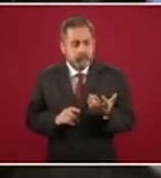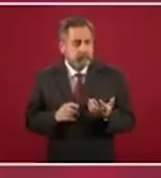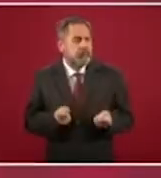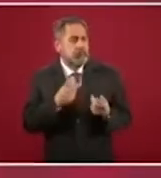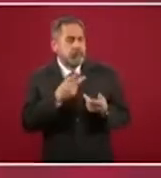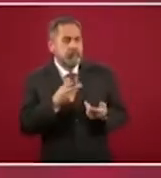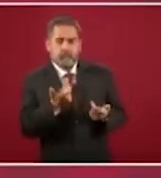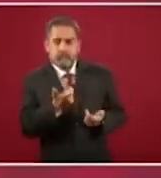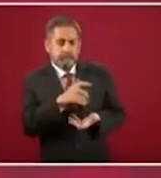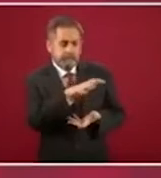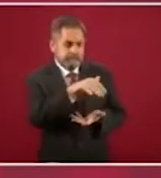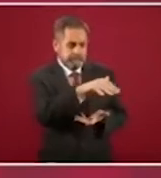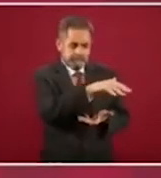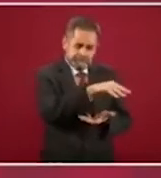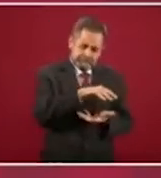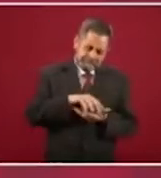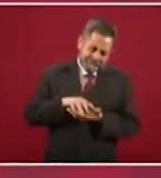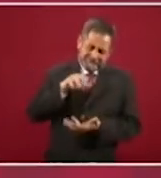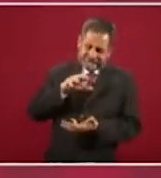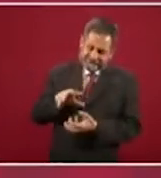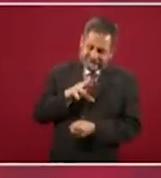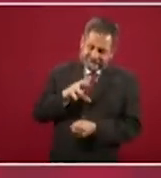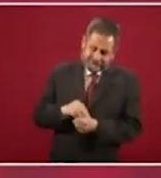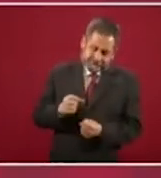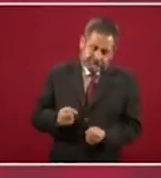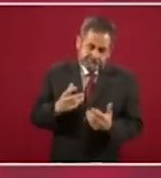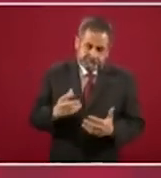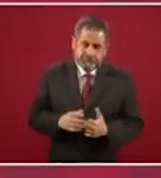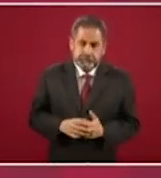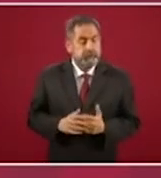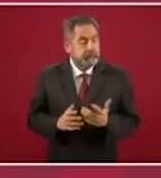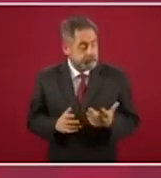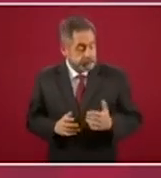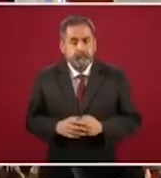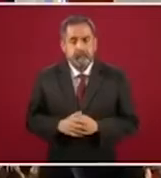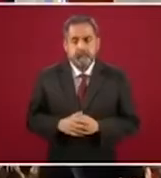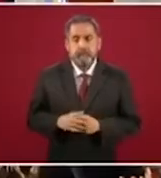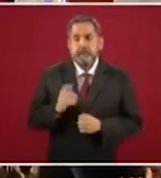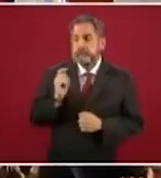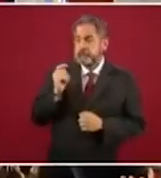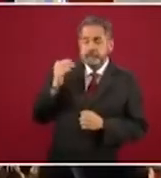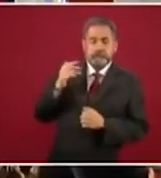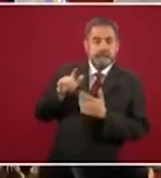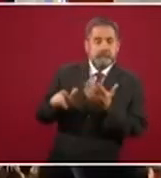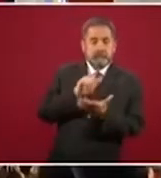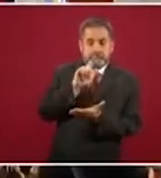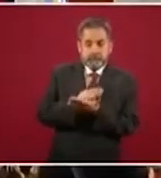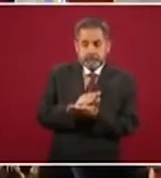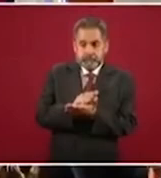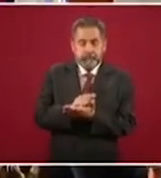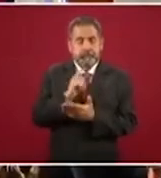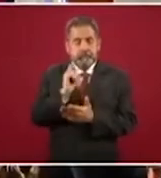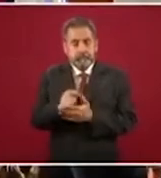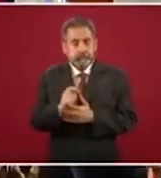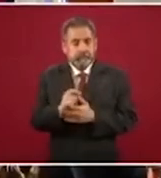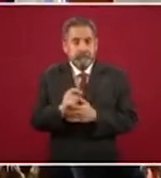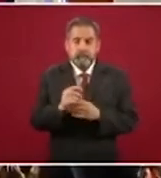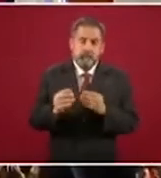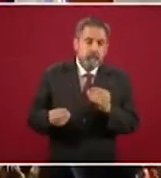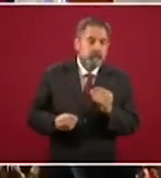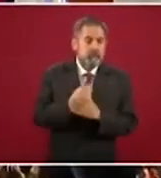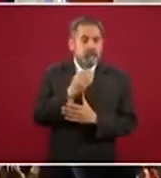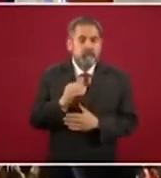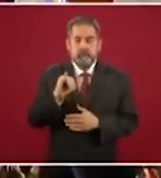de recursos que ya podemos disponer. Debido a las modificaciones de la ley, de la creación